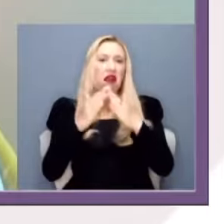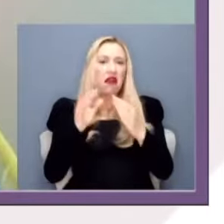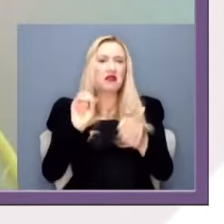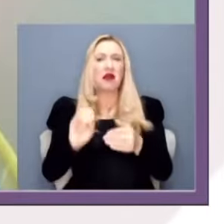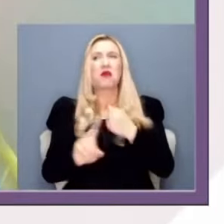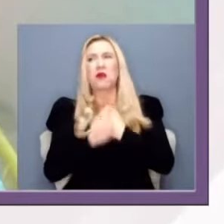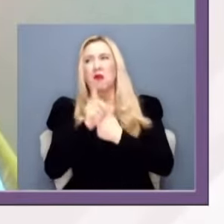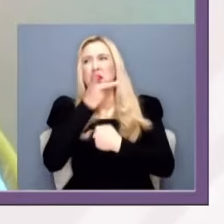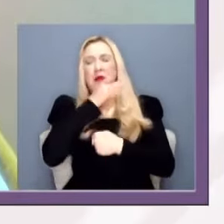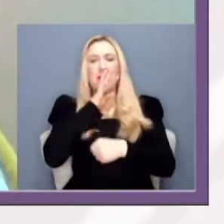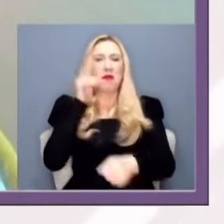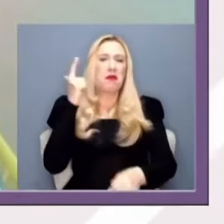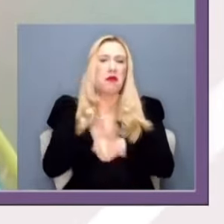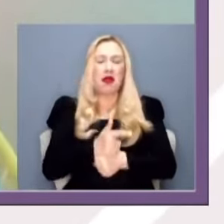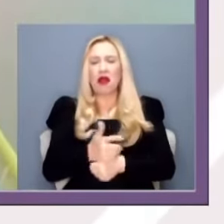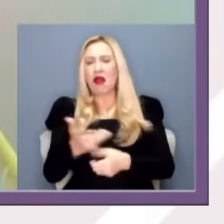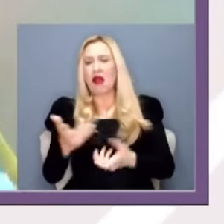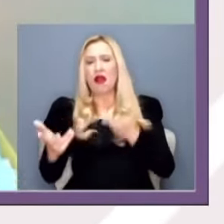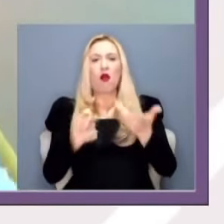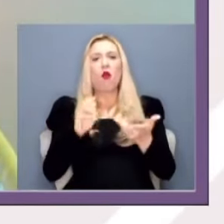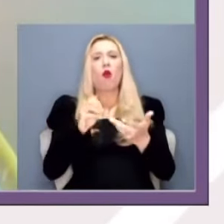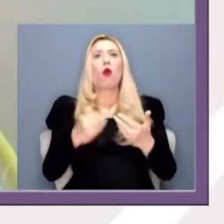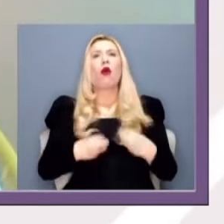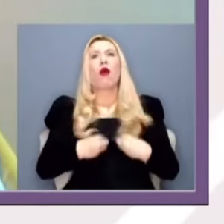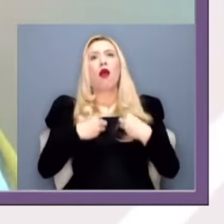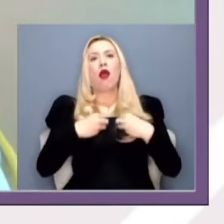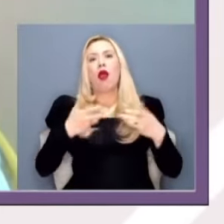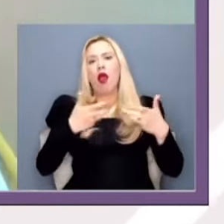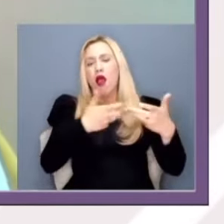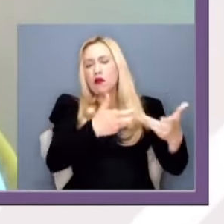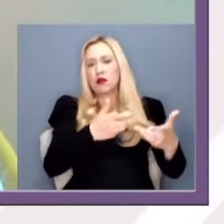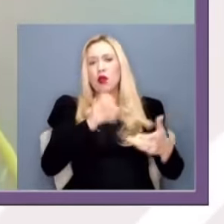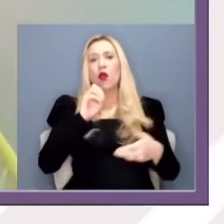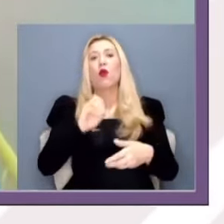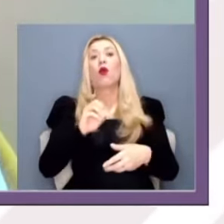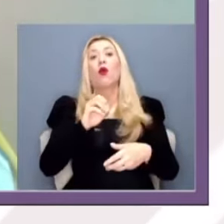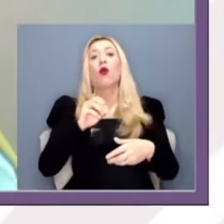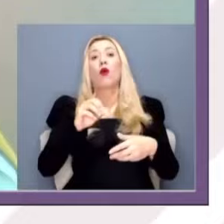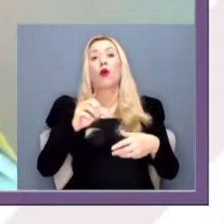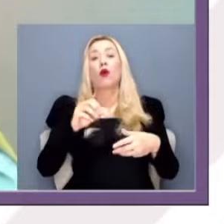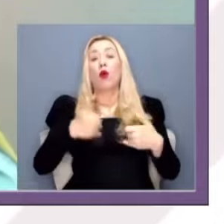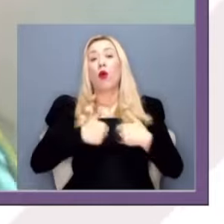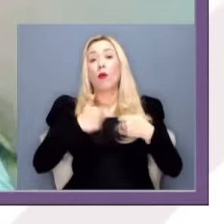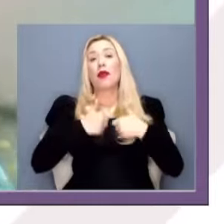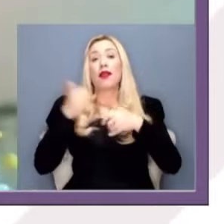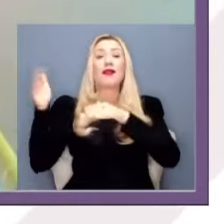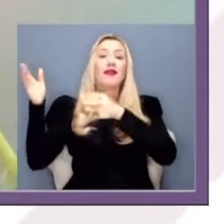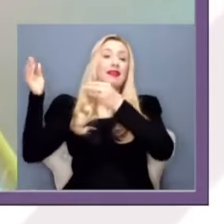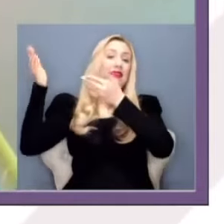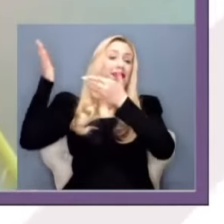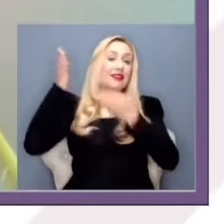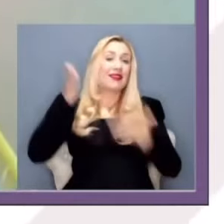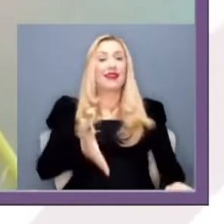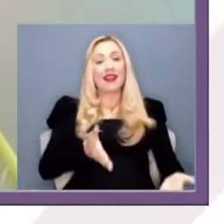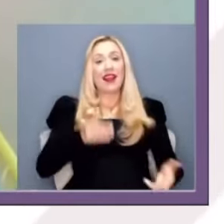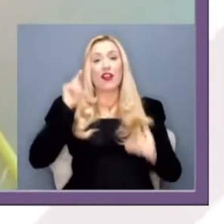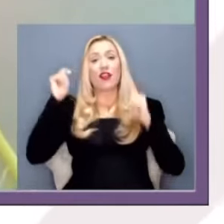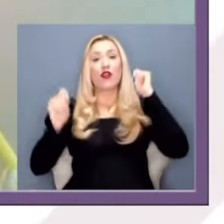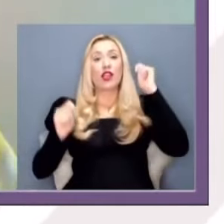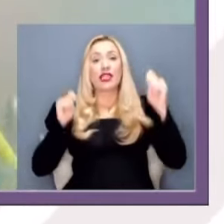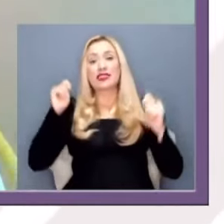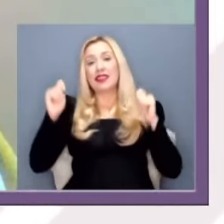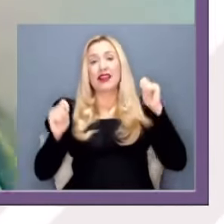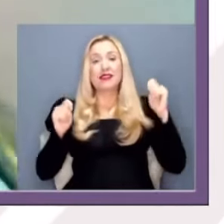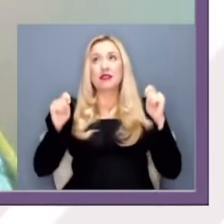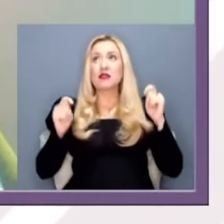una situación de calle, o jóvenes extranjeros LGBT que se quedaron varados en México tras el cierre de los vuelos, pues